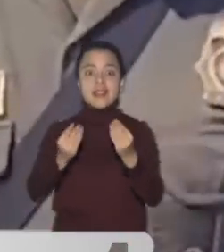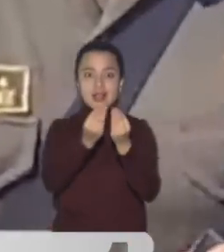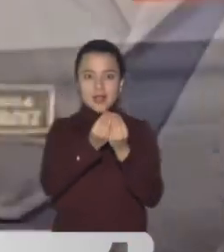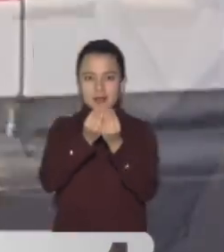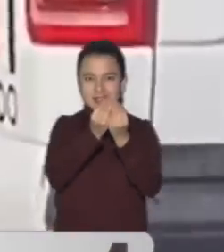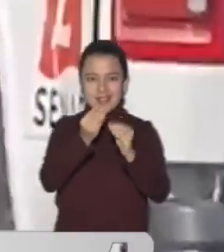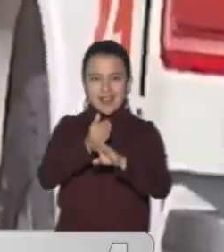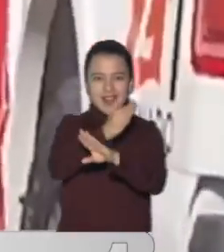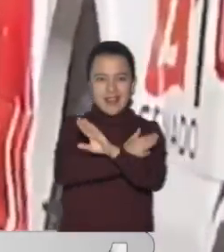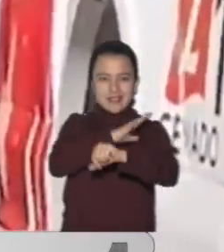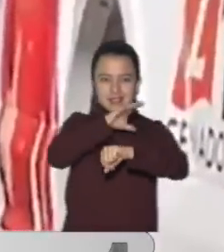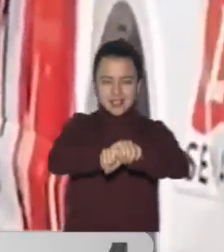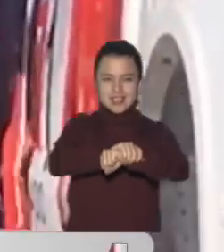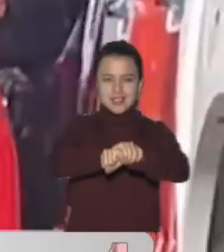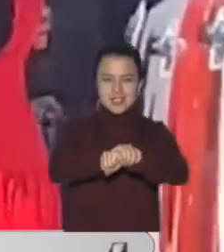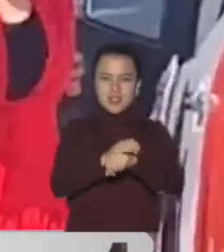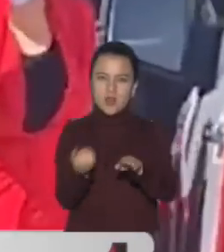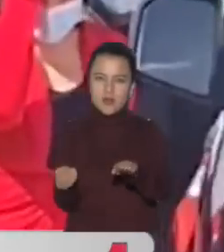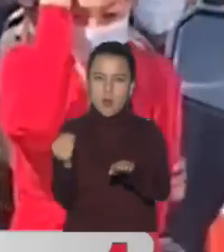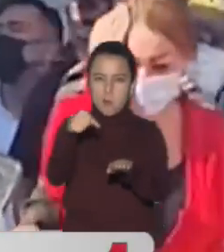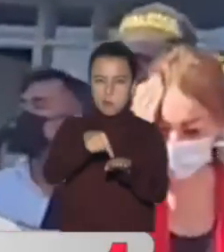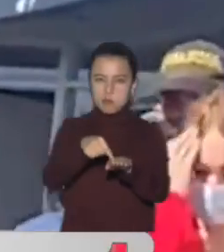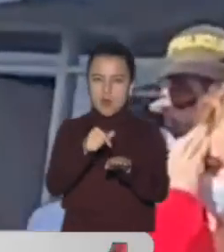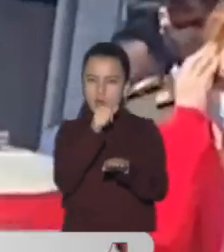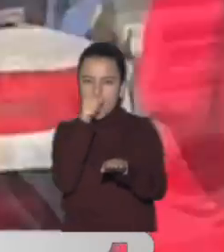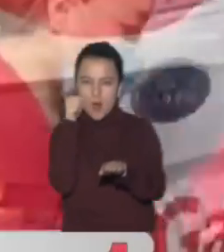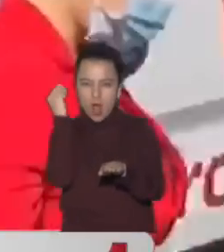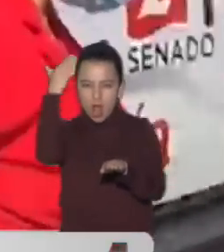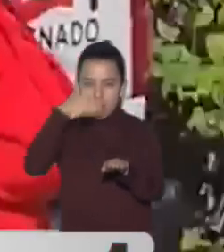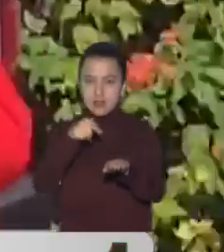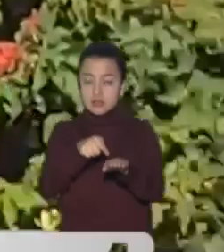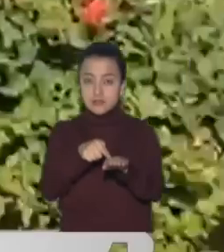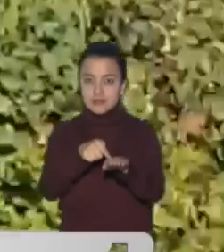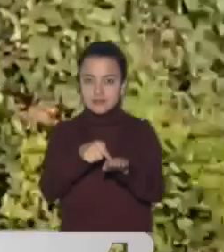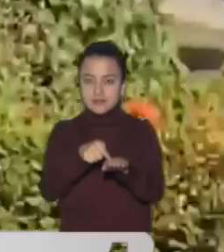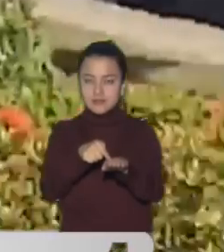que capturaron por llevar droga en su camioneta. Ya volvemos.